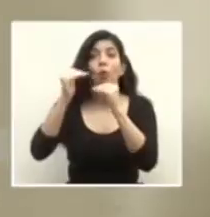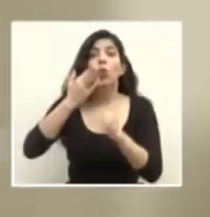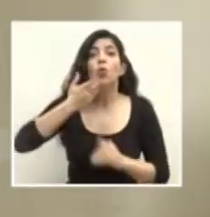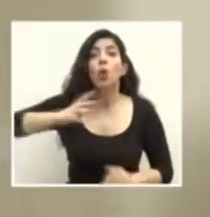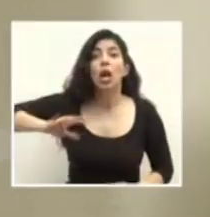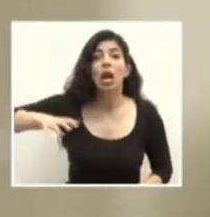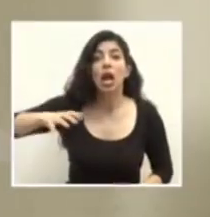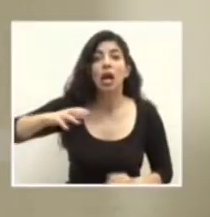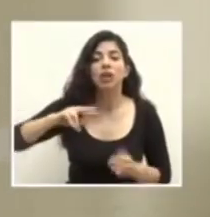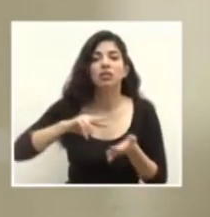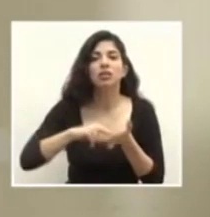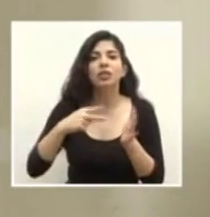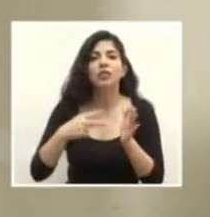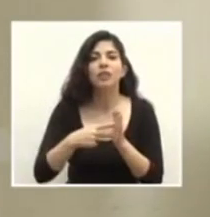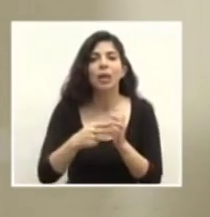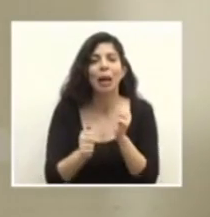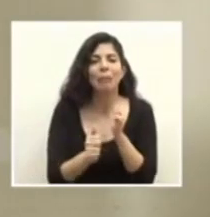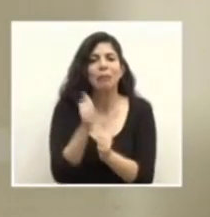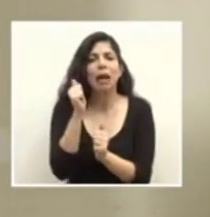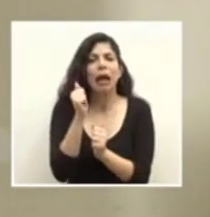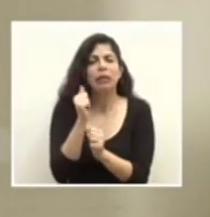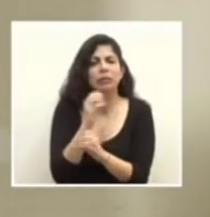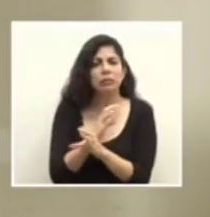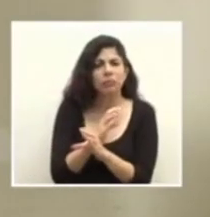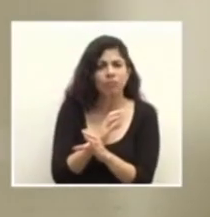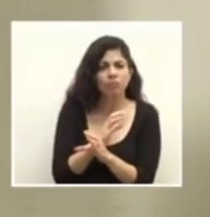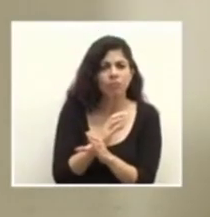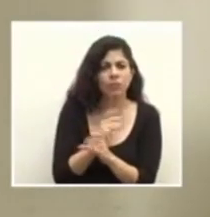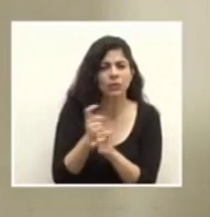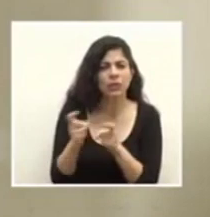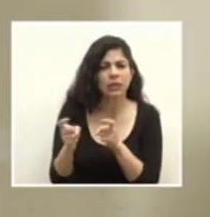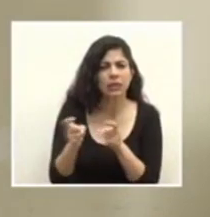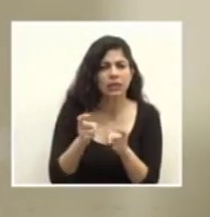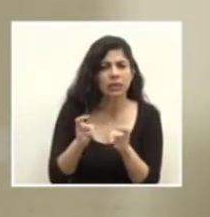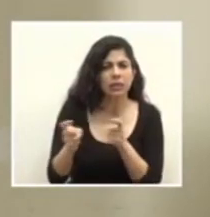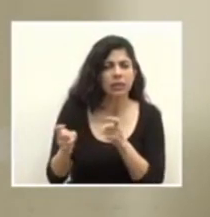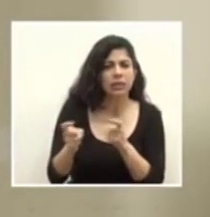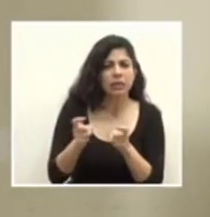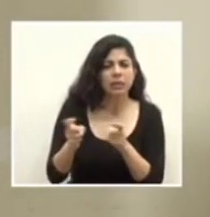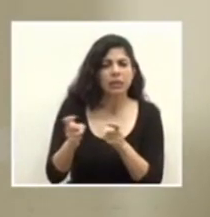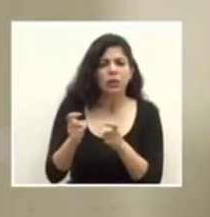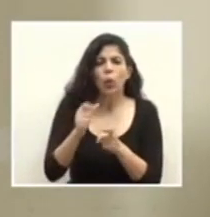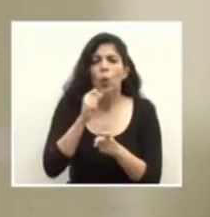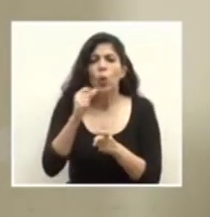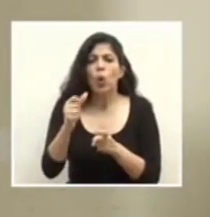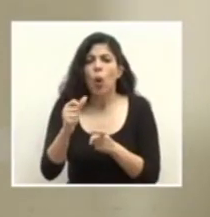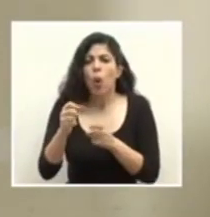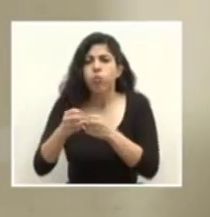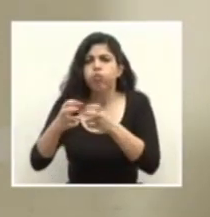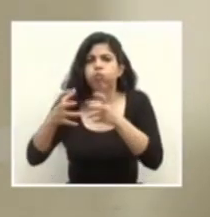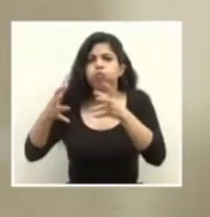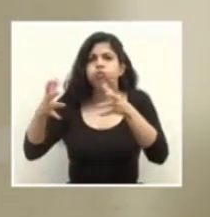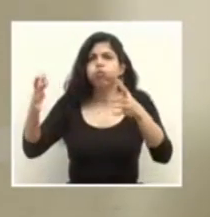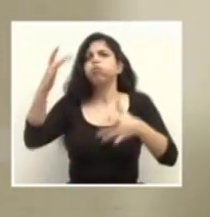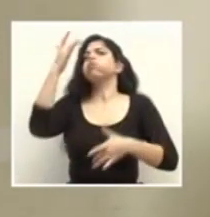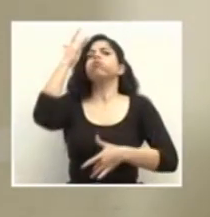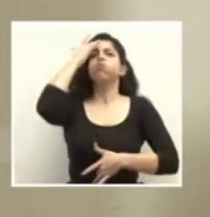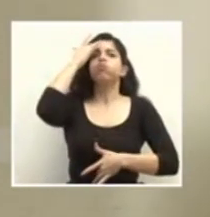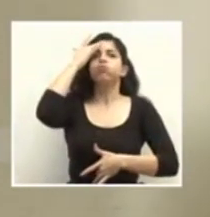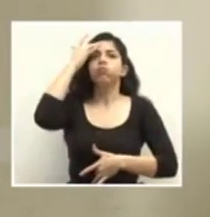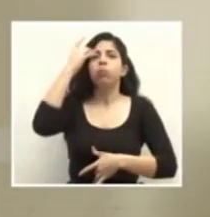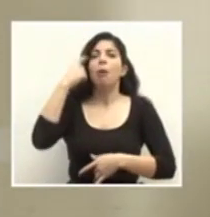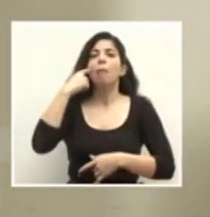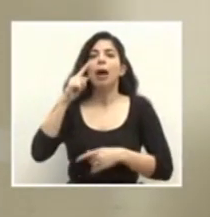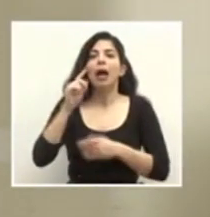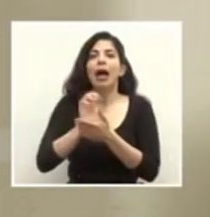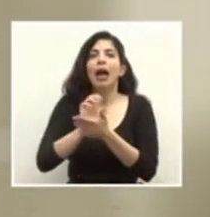para hacer una mayor contención, que no vaya a haber una transmisión amplificada y que no tengamos que